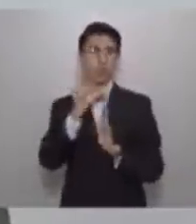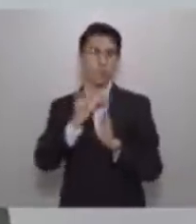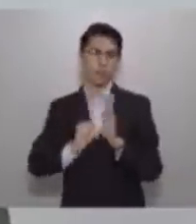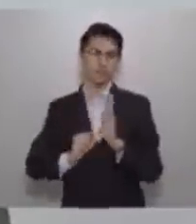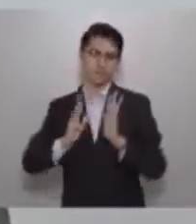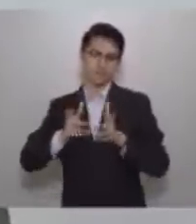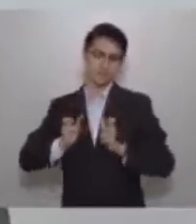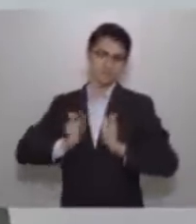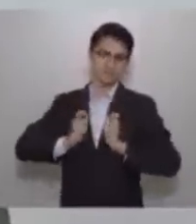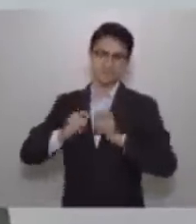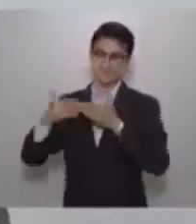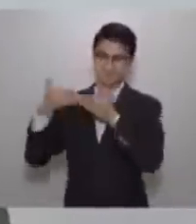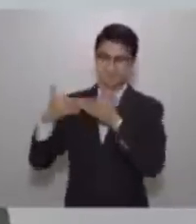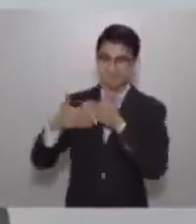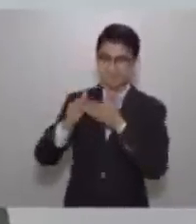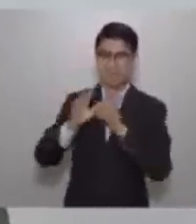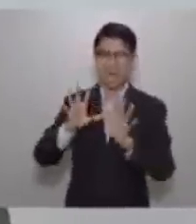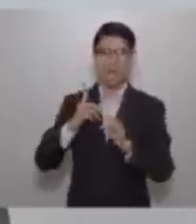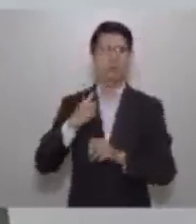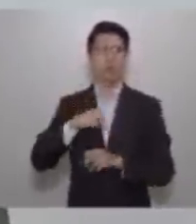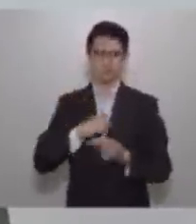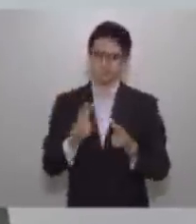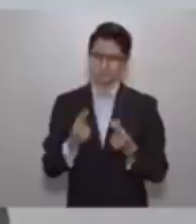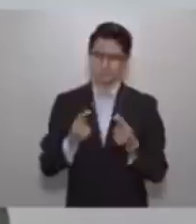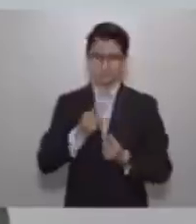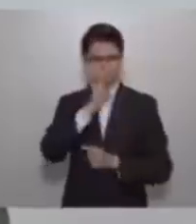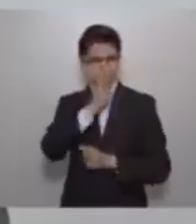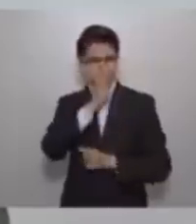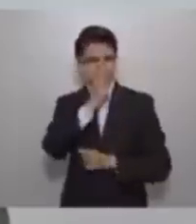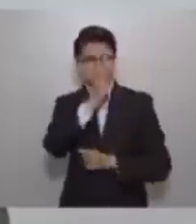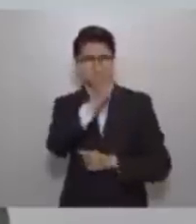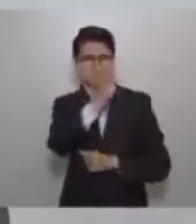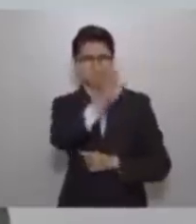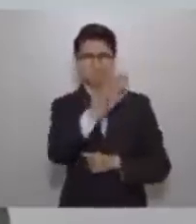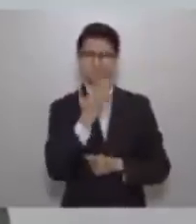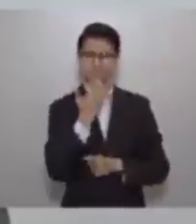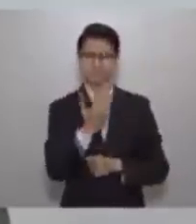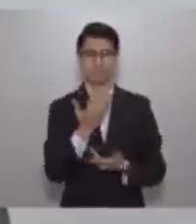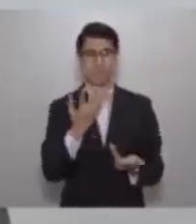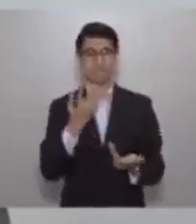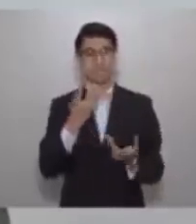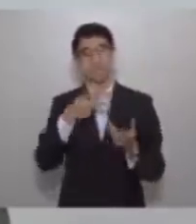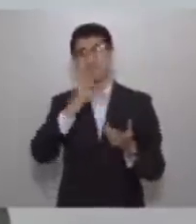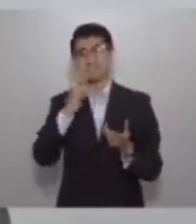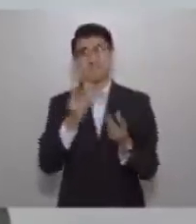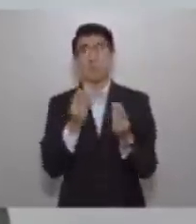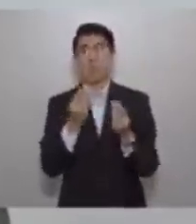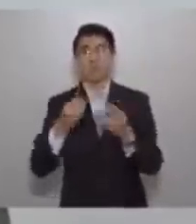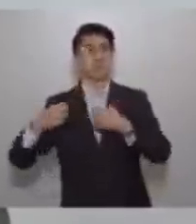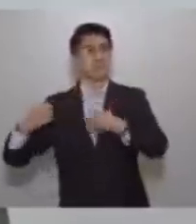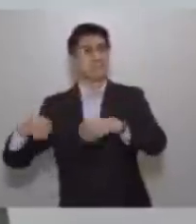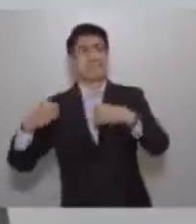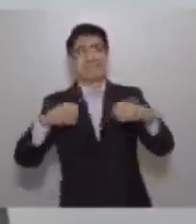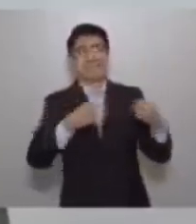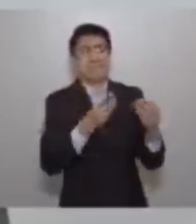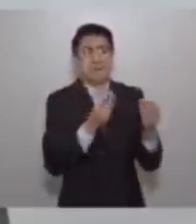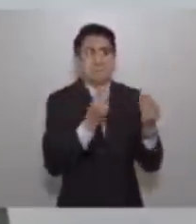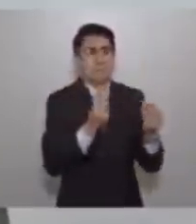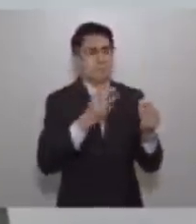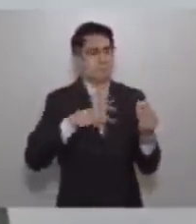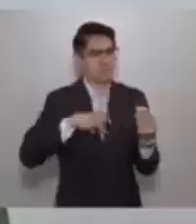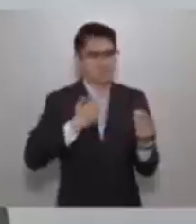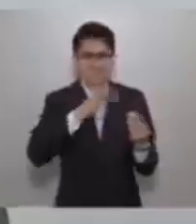avanzando, llevamos buen rumbo. Más sin embargo, hay mucho que hacer, hay mucho trabajo que tenemos que realizar y áreas que tenemos que seguir